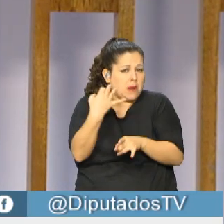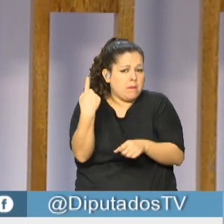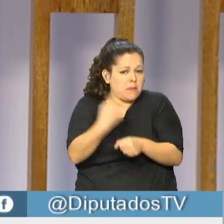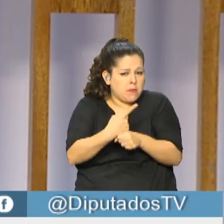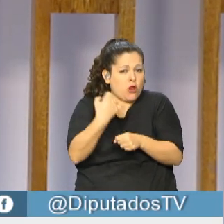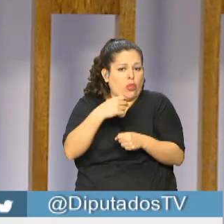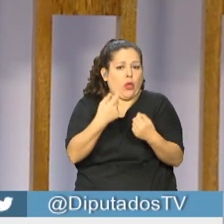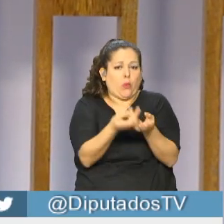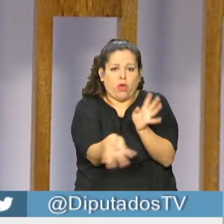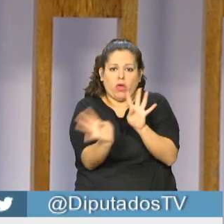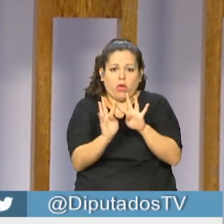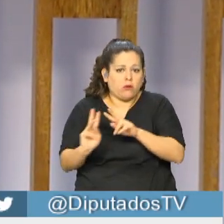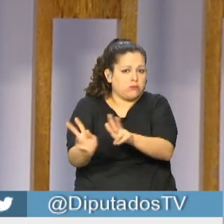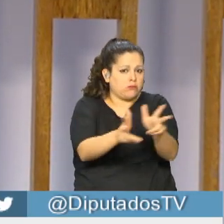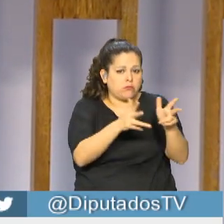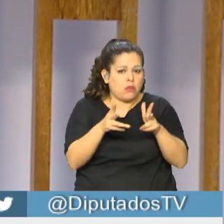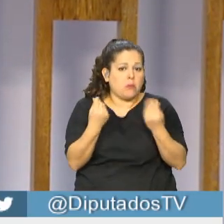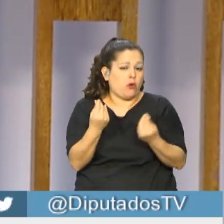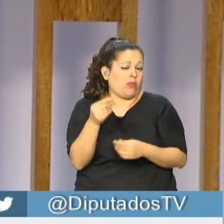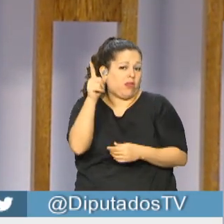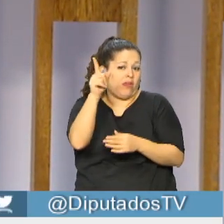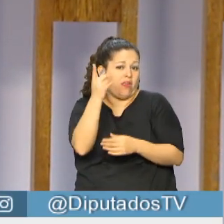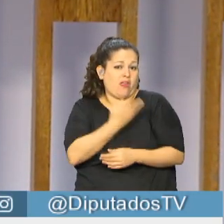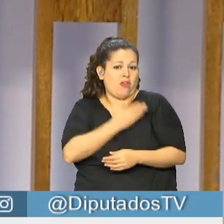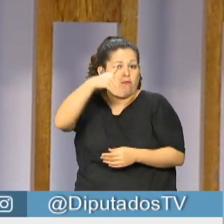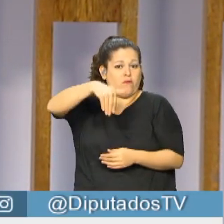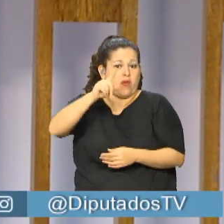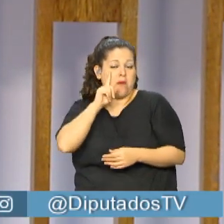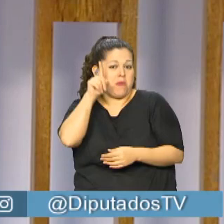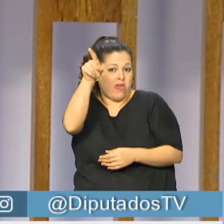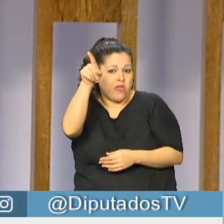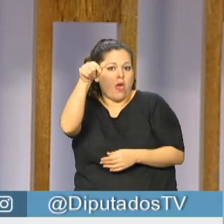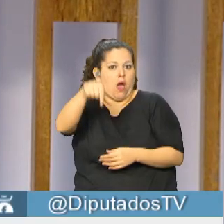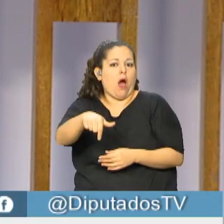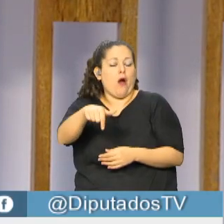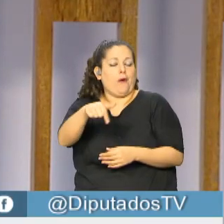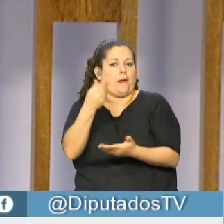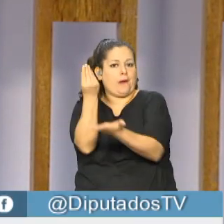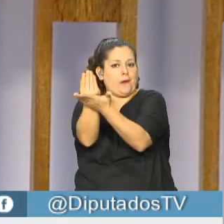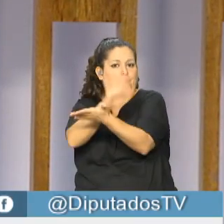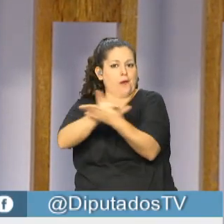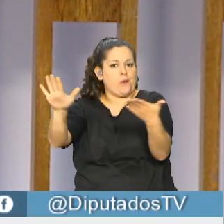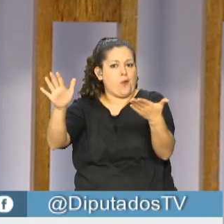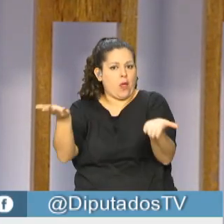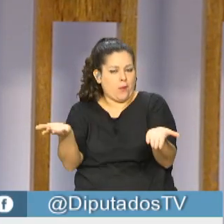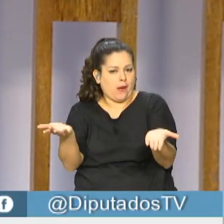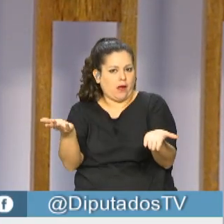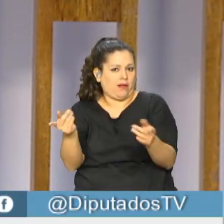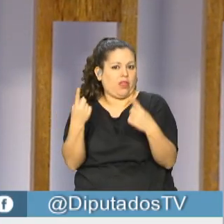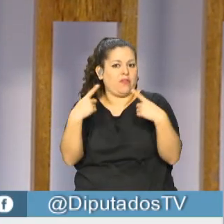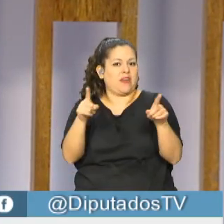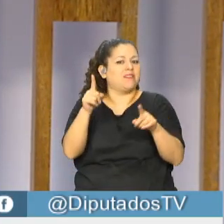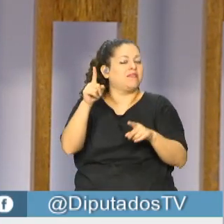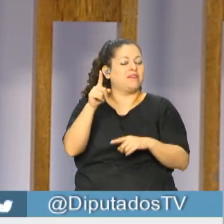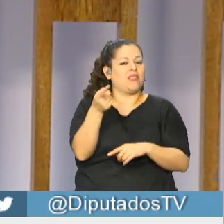no tiene una directora como fue Christine Lagarde, que se retiró y ahora asume recién el mes que viene